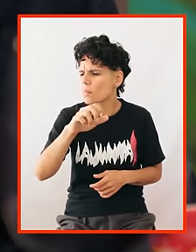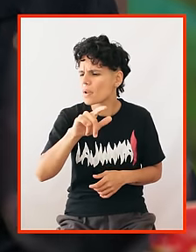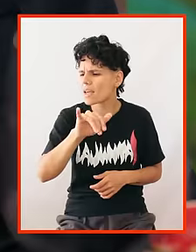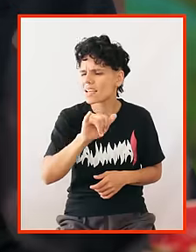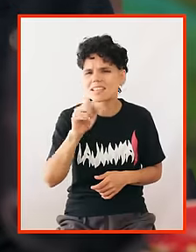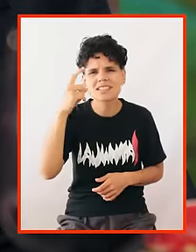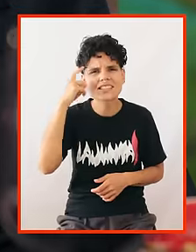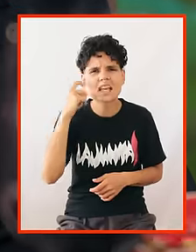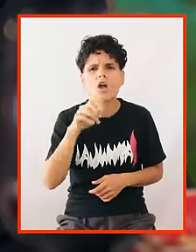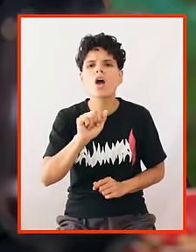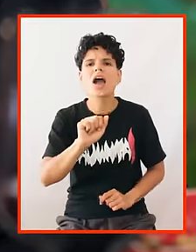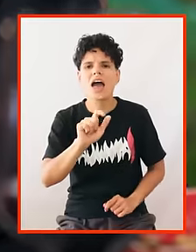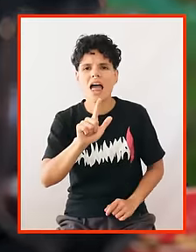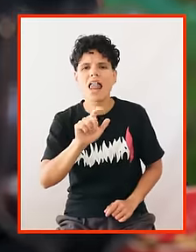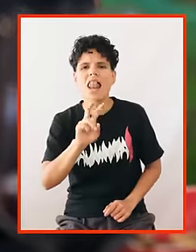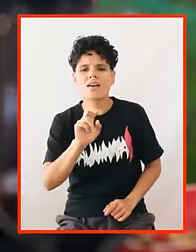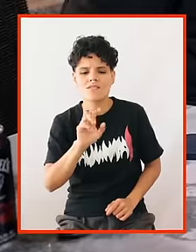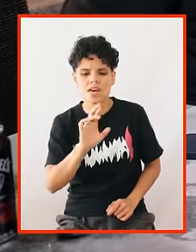discos.